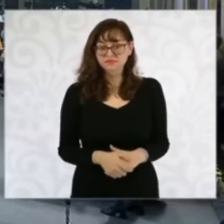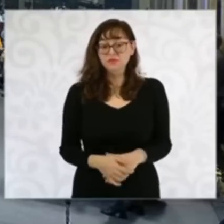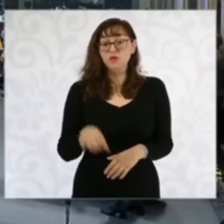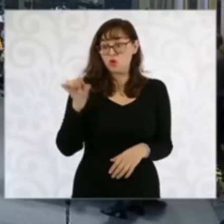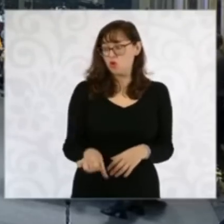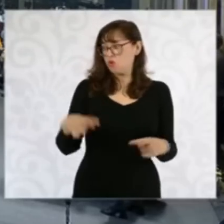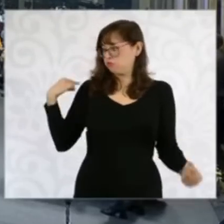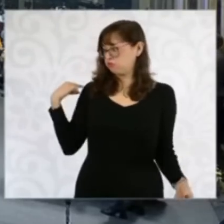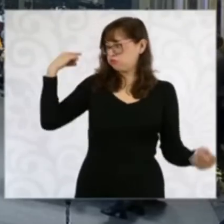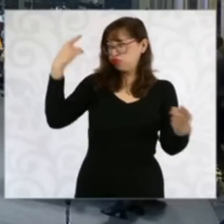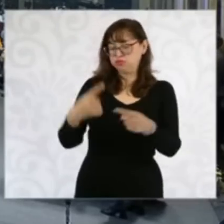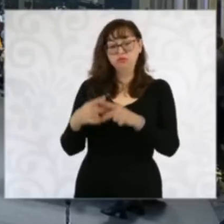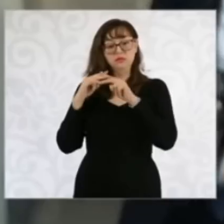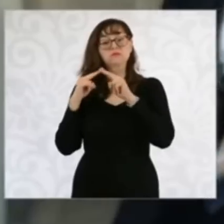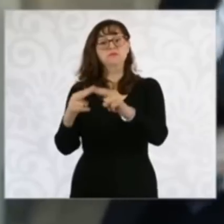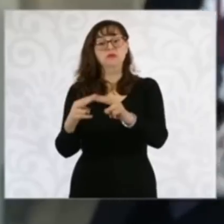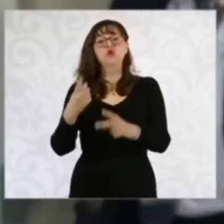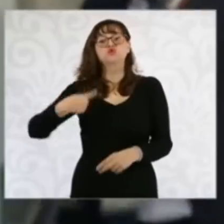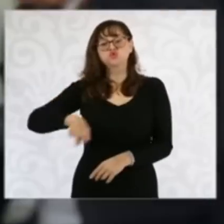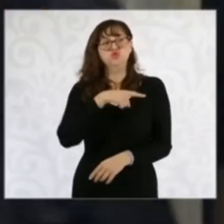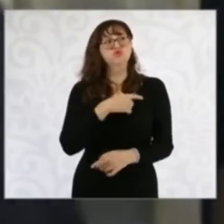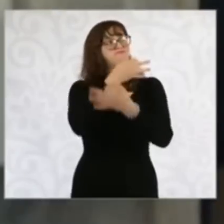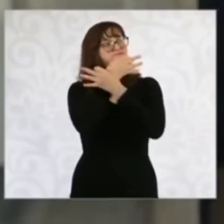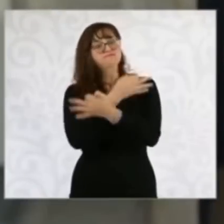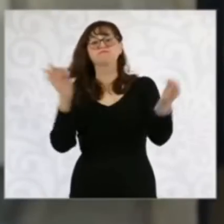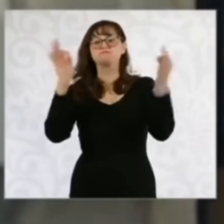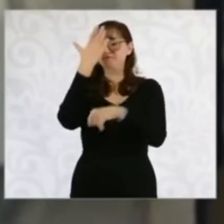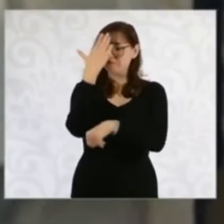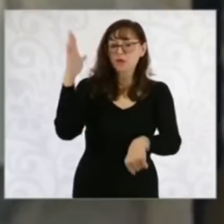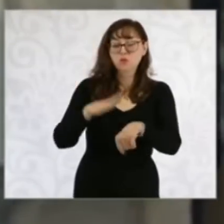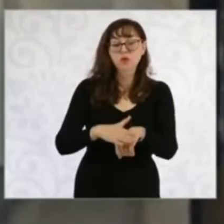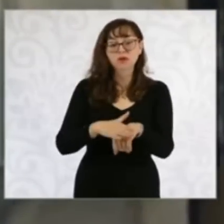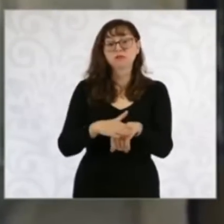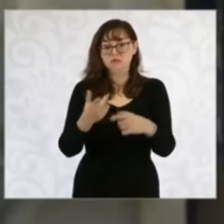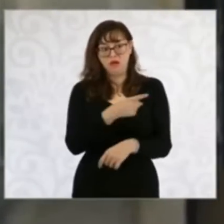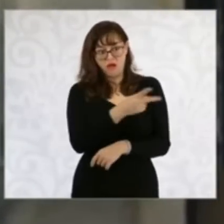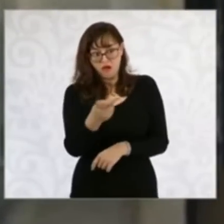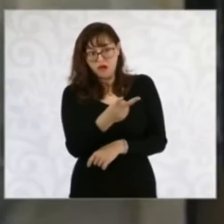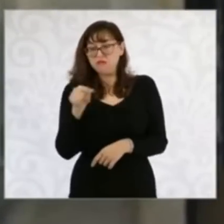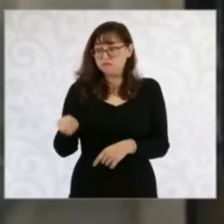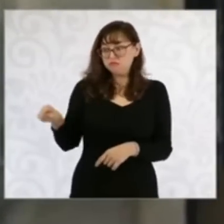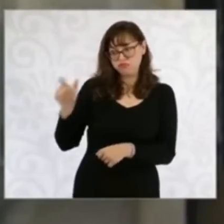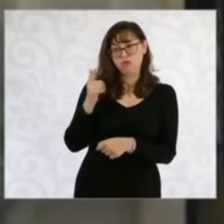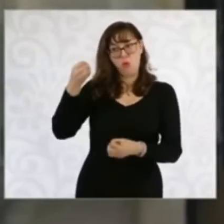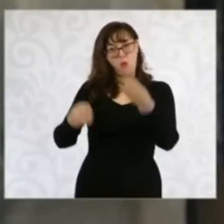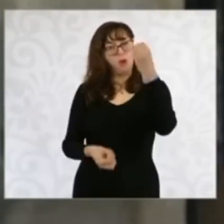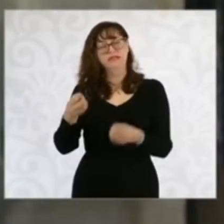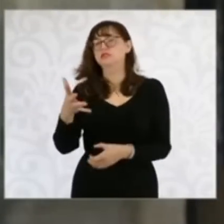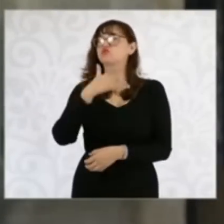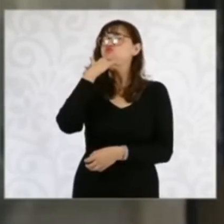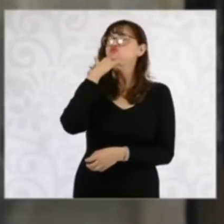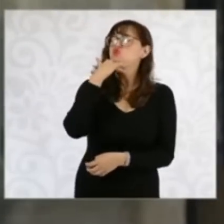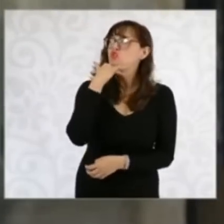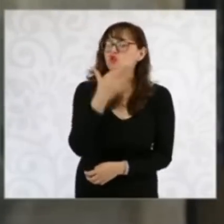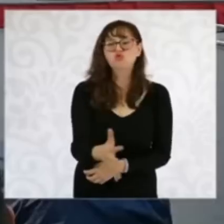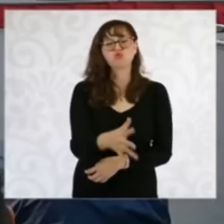memoria de la maestra Nelly Campobello, estamos haciendo esta denuncia que esperamos que no sea destiempo para que sean identificados estos jueces que actuaron de una manera muy